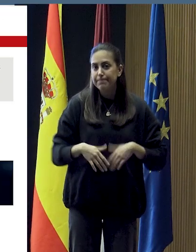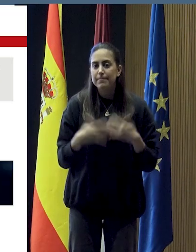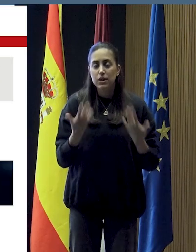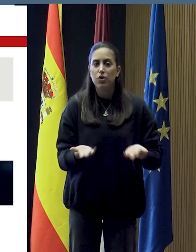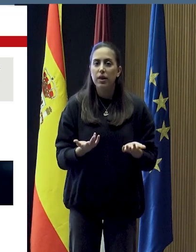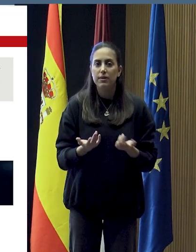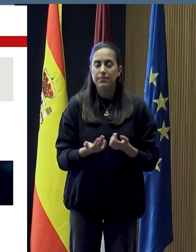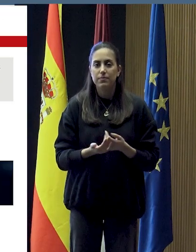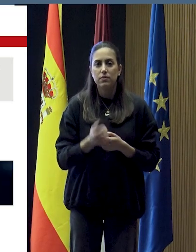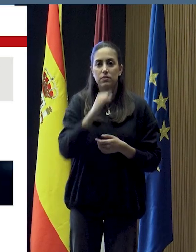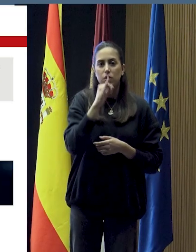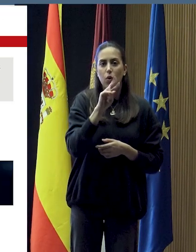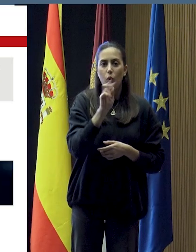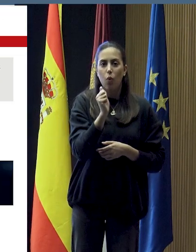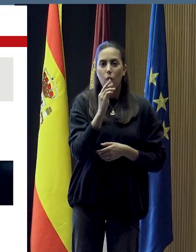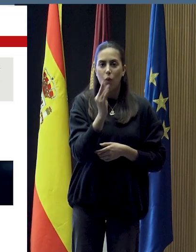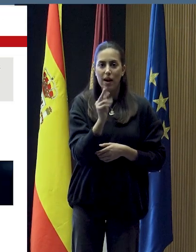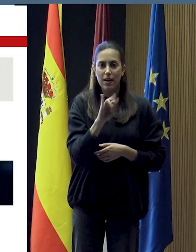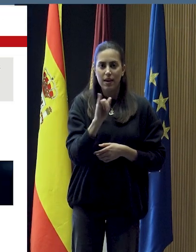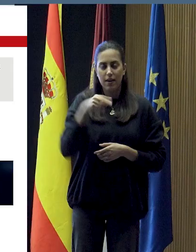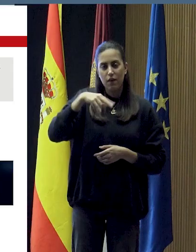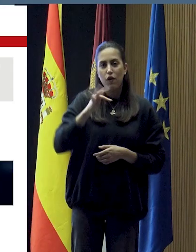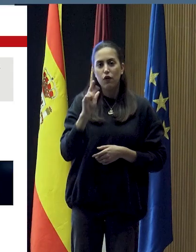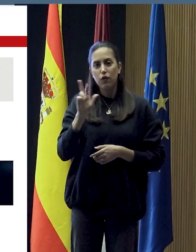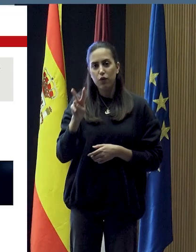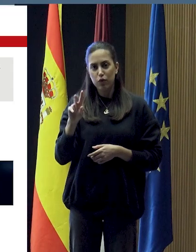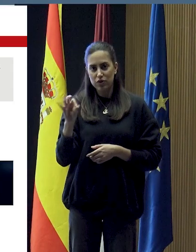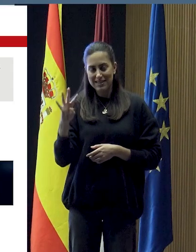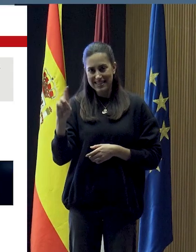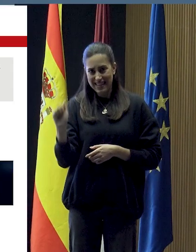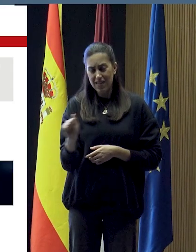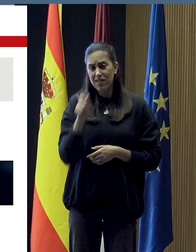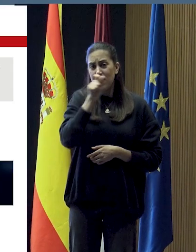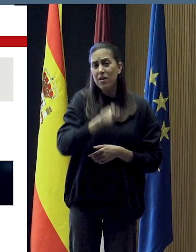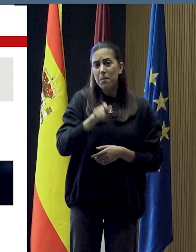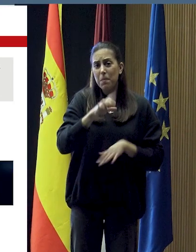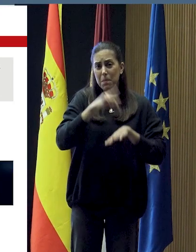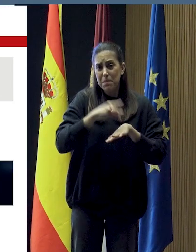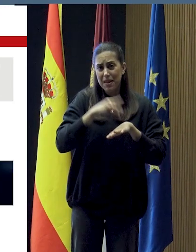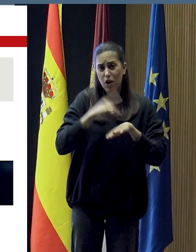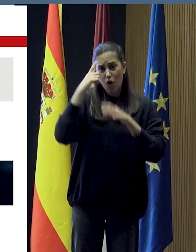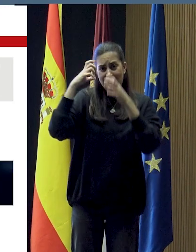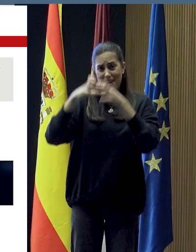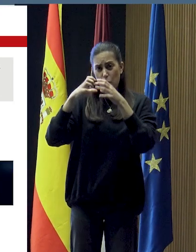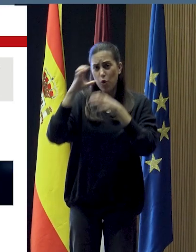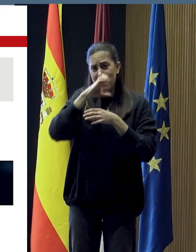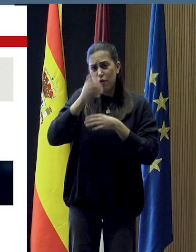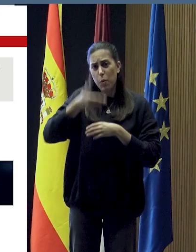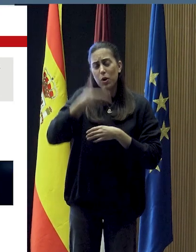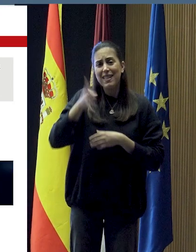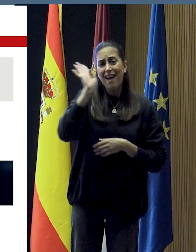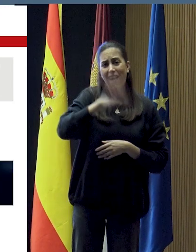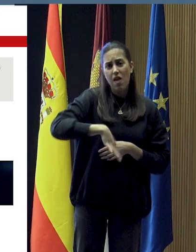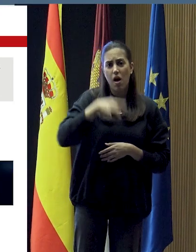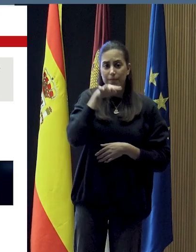Claro, según Joaquín Fuster, que seguramente os suena porque es un neurocientífico muy importante, catalán, para